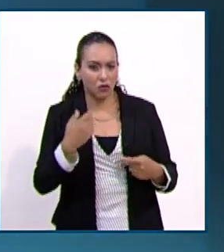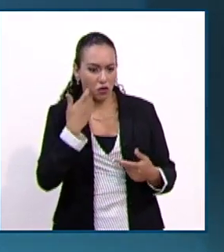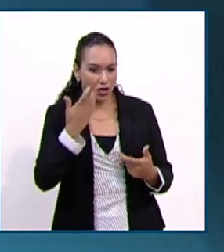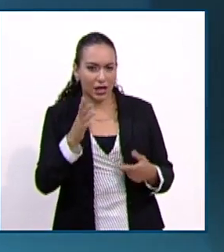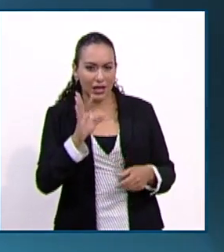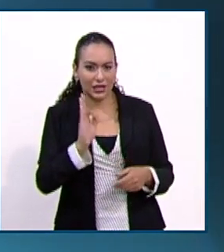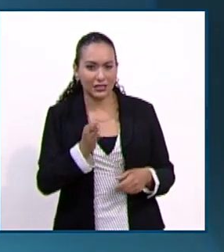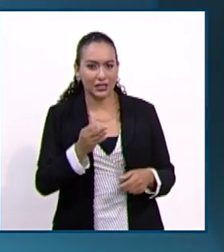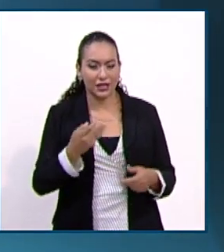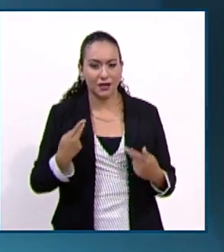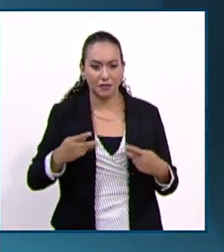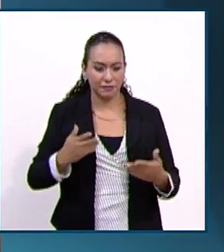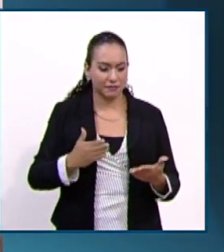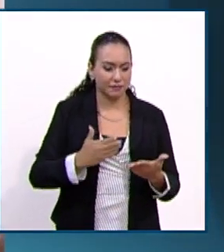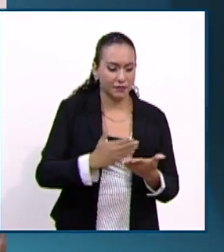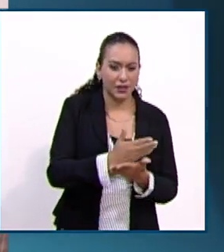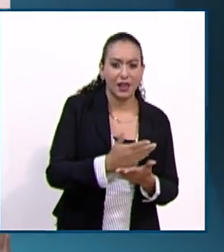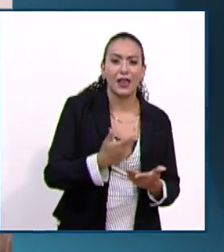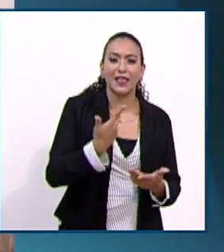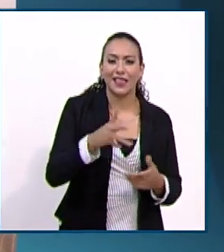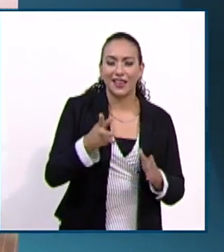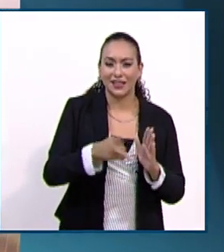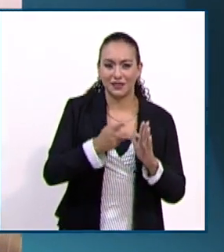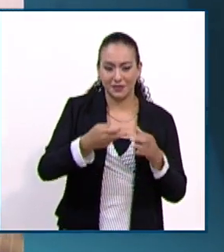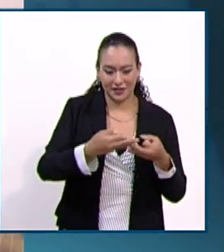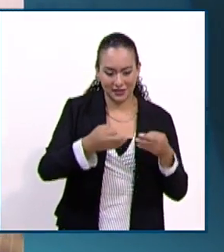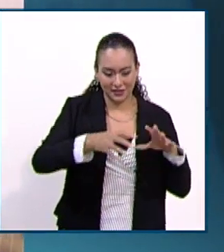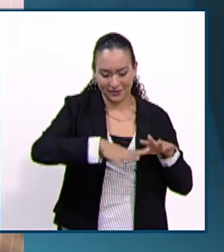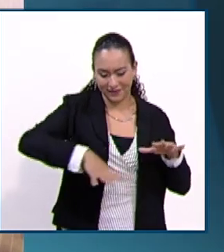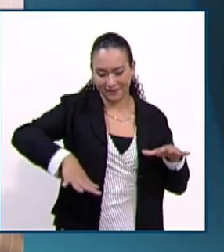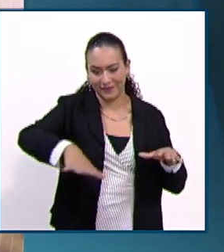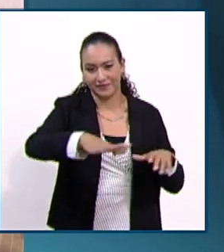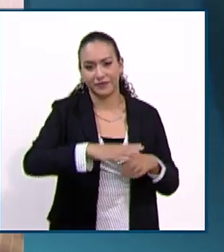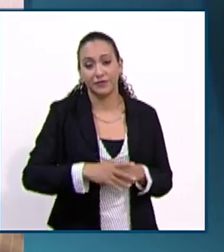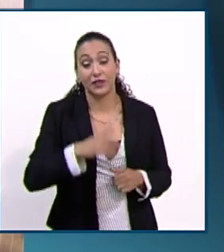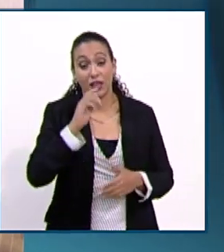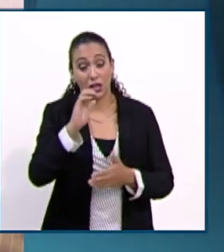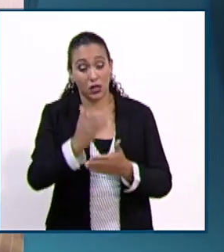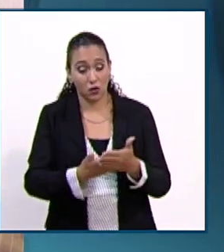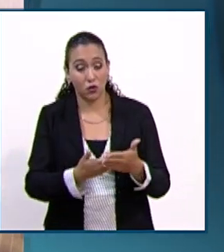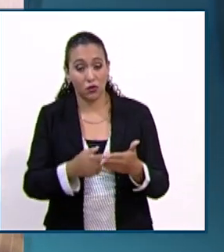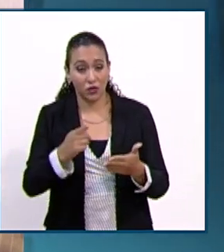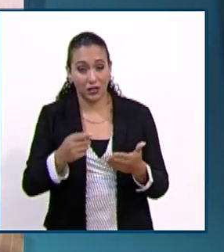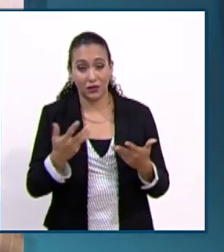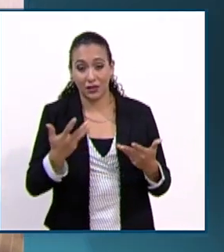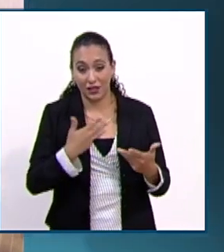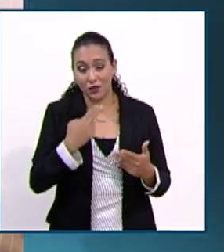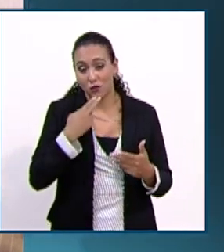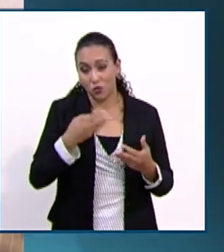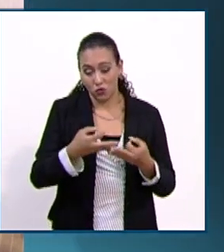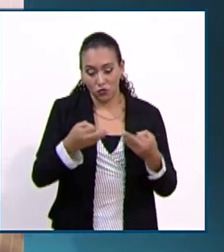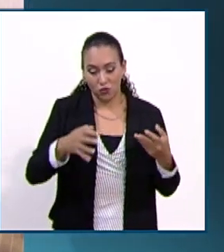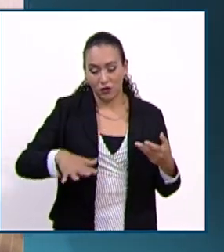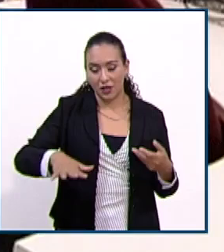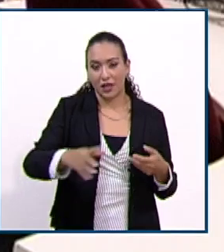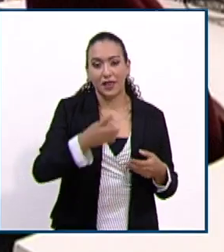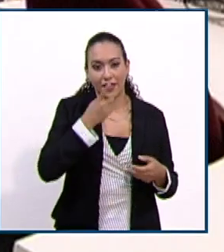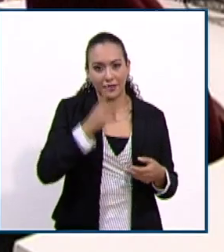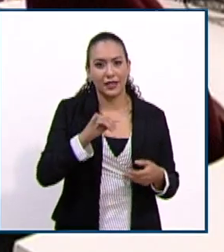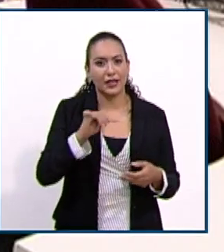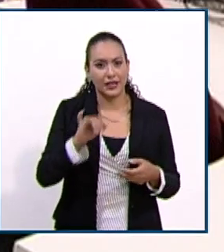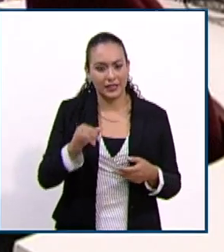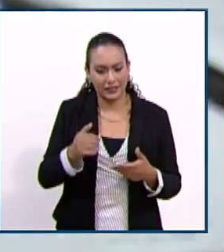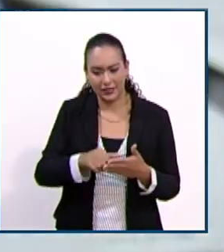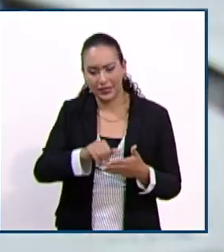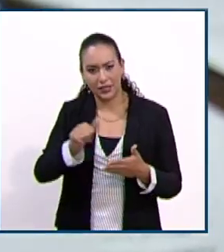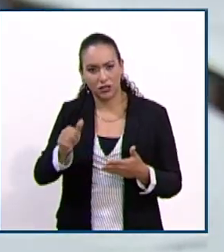de 10 veces la superficie contratada. El tribunal señaló que el contrato de ocupación superficial contenía vicios de consentimiento,